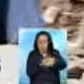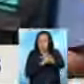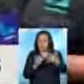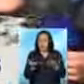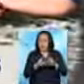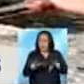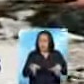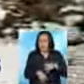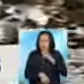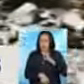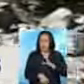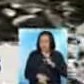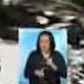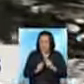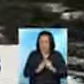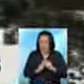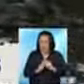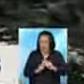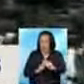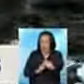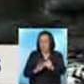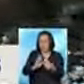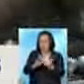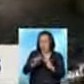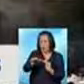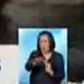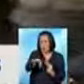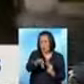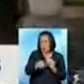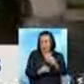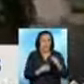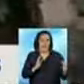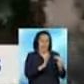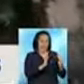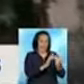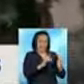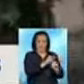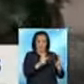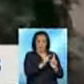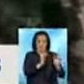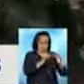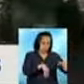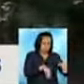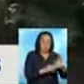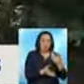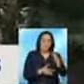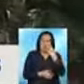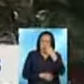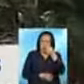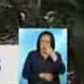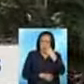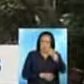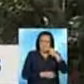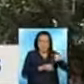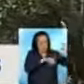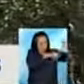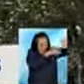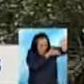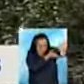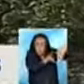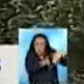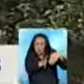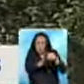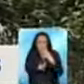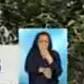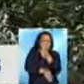a destruir este pueblo, esta casa hasta la mitad. Miren esta quebrada bastante grande, la verdad. Aquí estamos con algunas